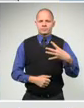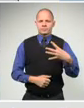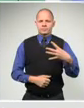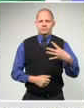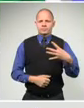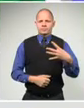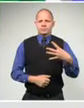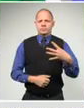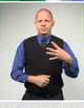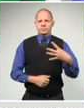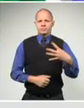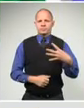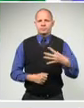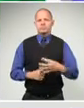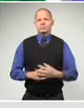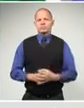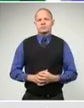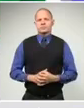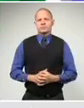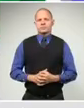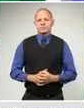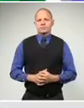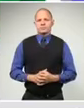2020. Eso hace que la